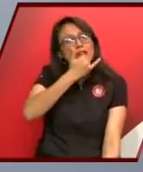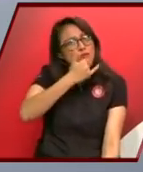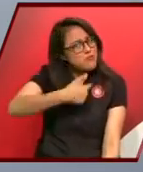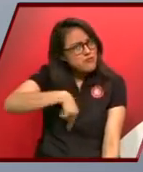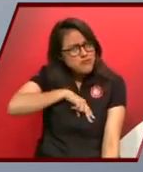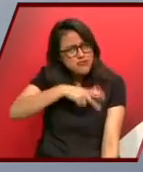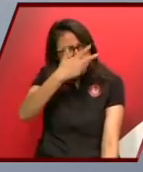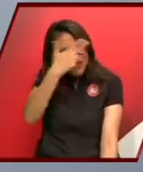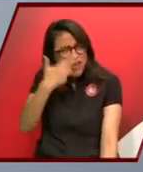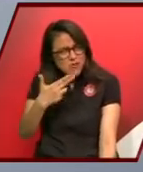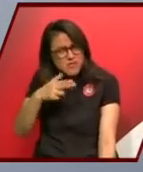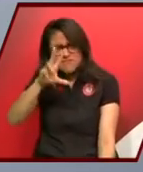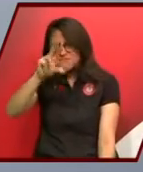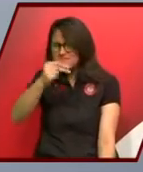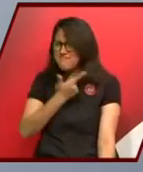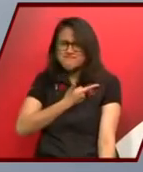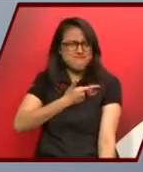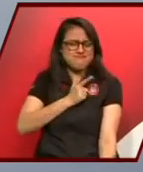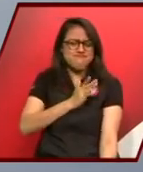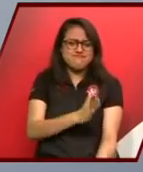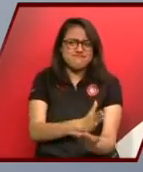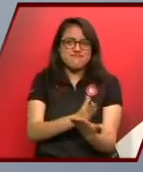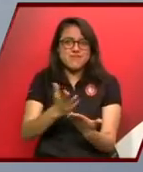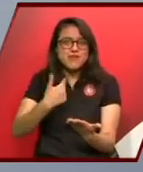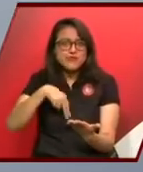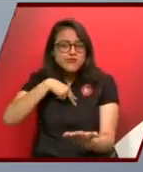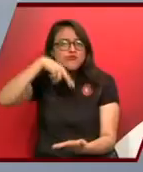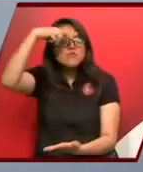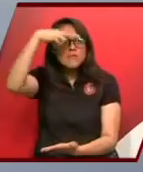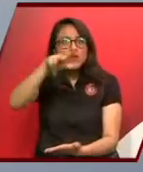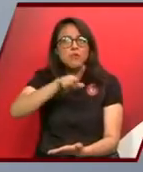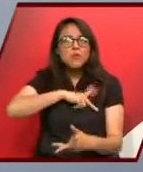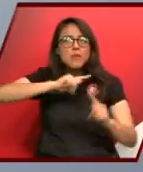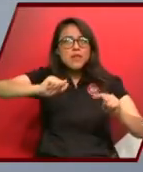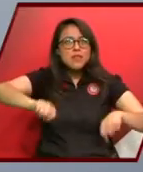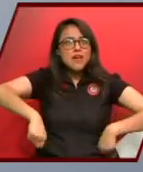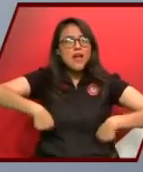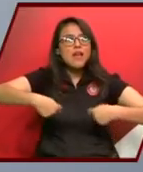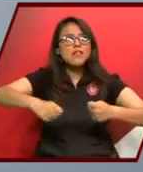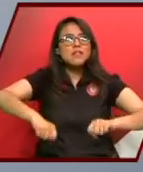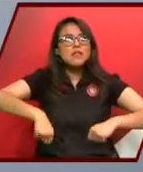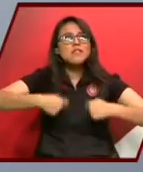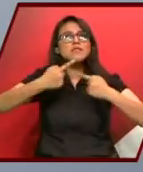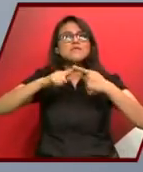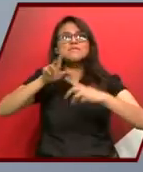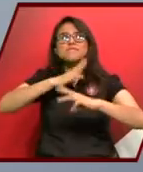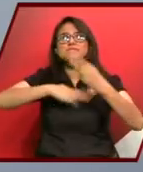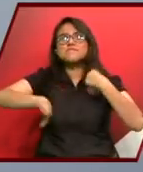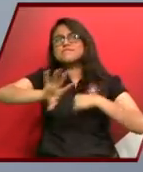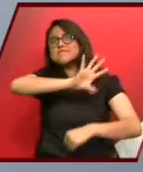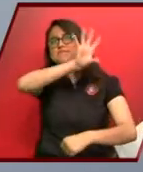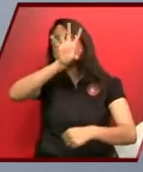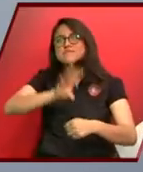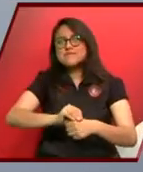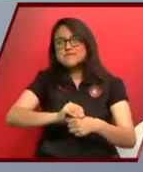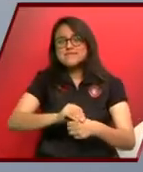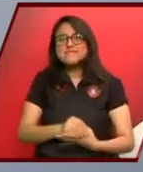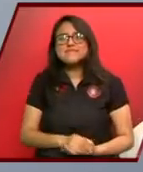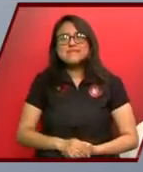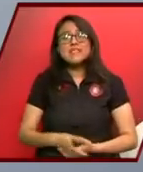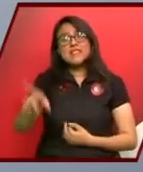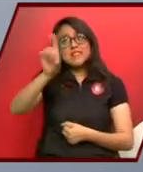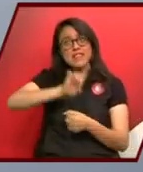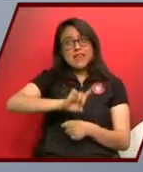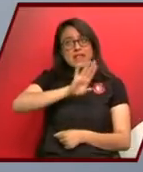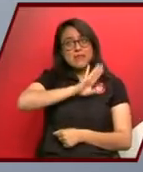no necesitamos el Halloween, ¿eh? En México tenemos una tradición tan grande que tiene maravillado al mundo. Día